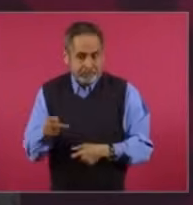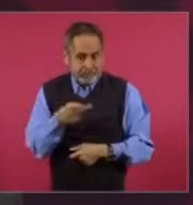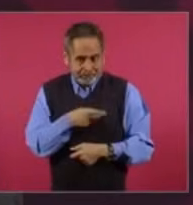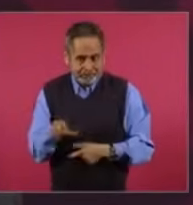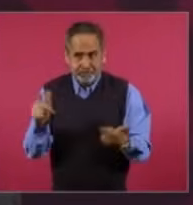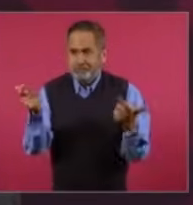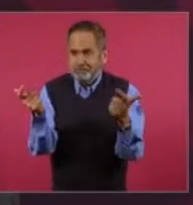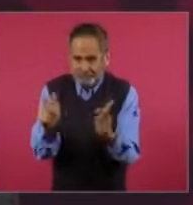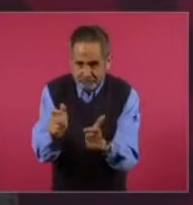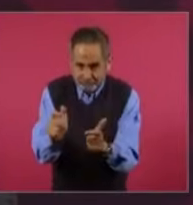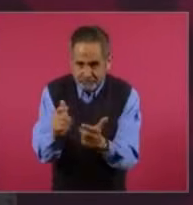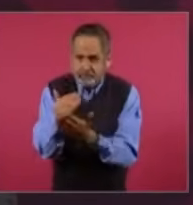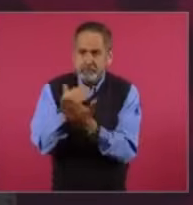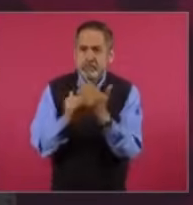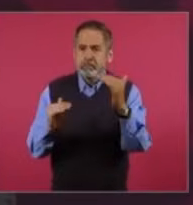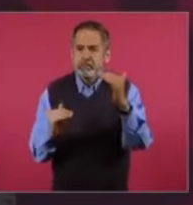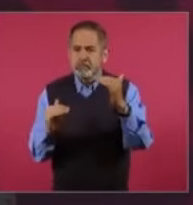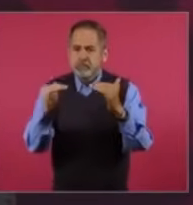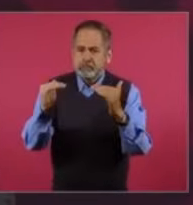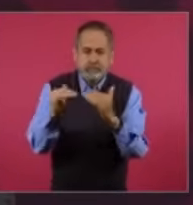reducir la desigualdad.